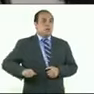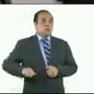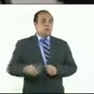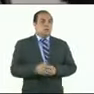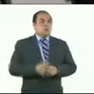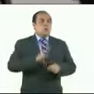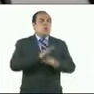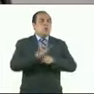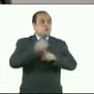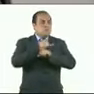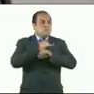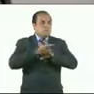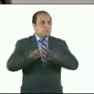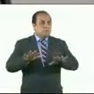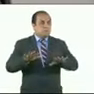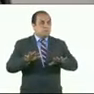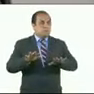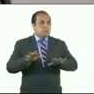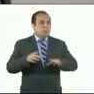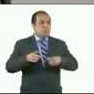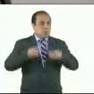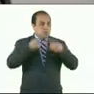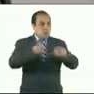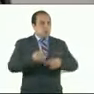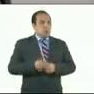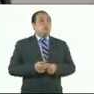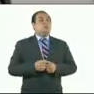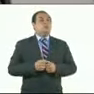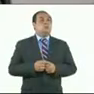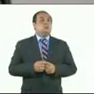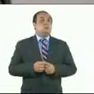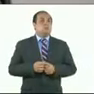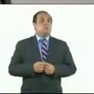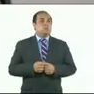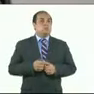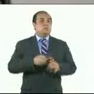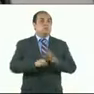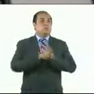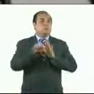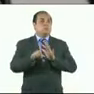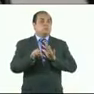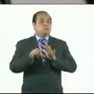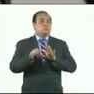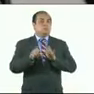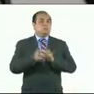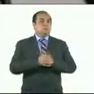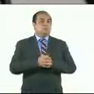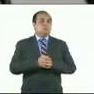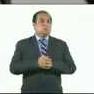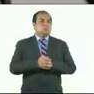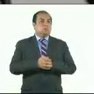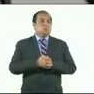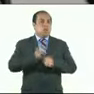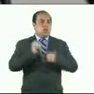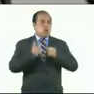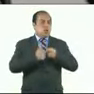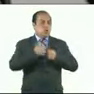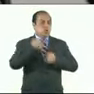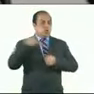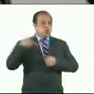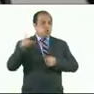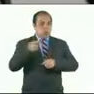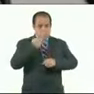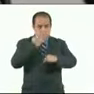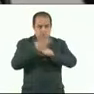el informe o la información que les han dado a ustedes? Bueno, estamos hablando precisamente que es algo que compete a sus responsabilidades, que es el